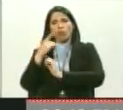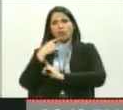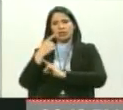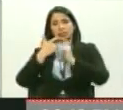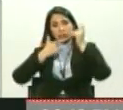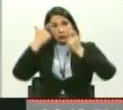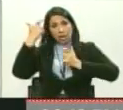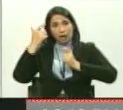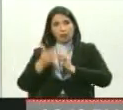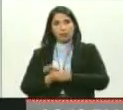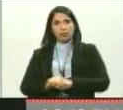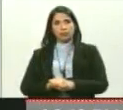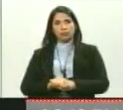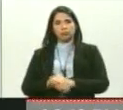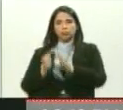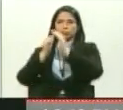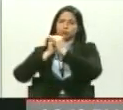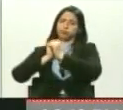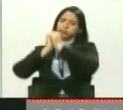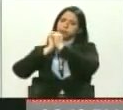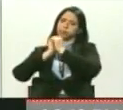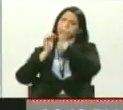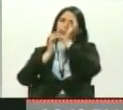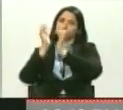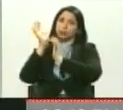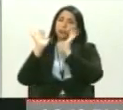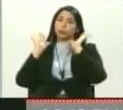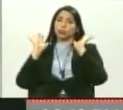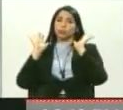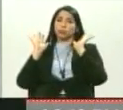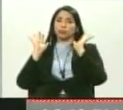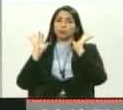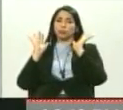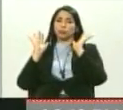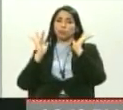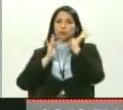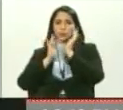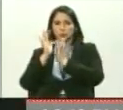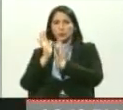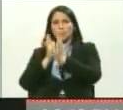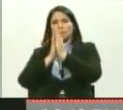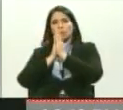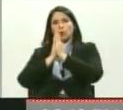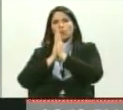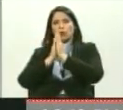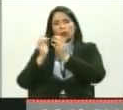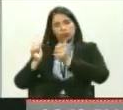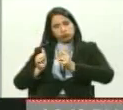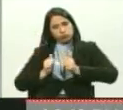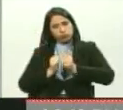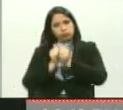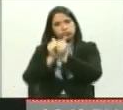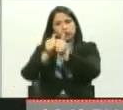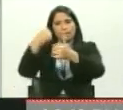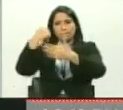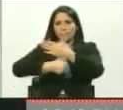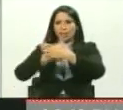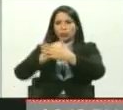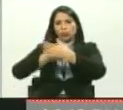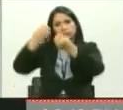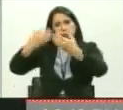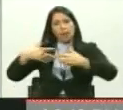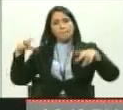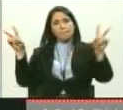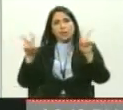comandante Chávez, aferrado siempre a Cristo Redentor, Cristo Redentor, acompáñanos en esta batalla y danos la